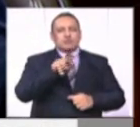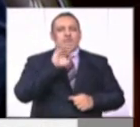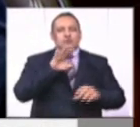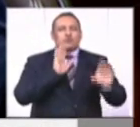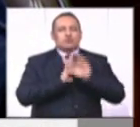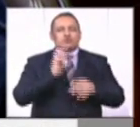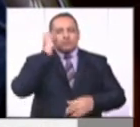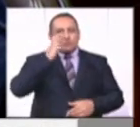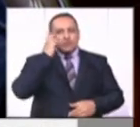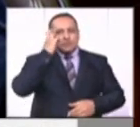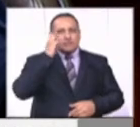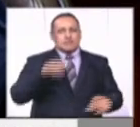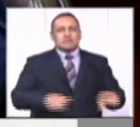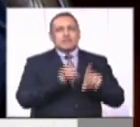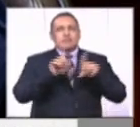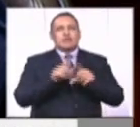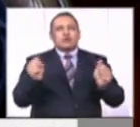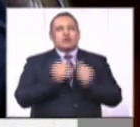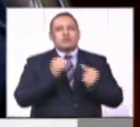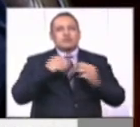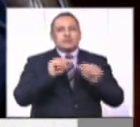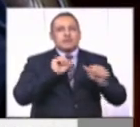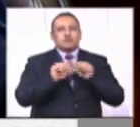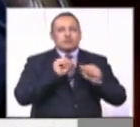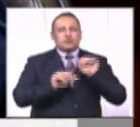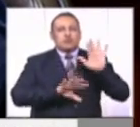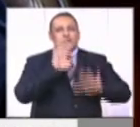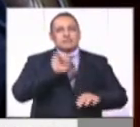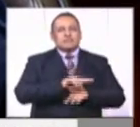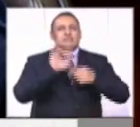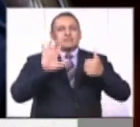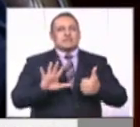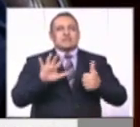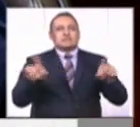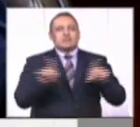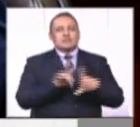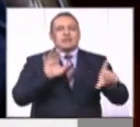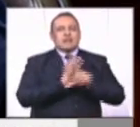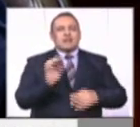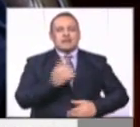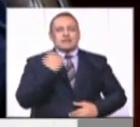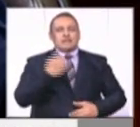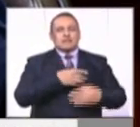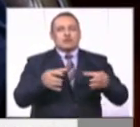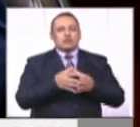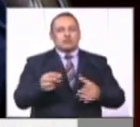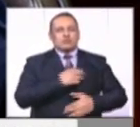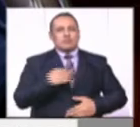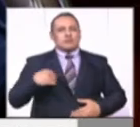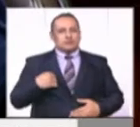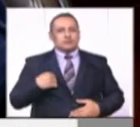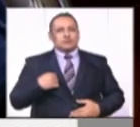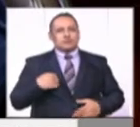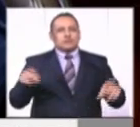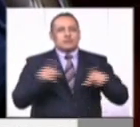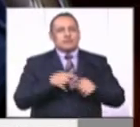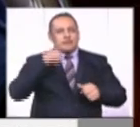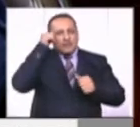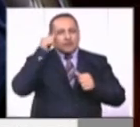la Constitución y de los artículos 15 y 16 de la ley orgánica del poder ejecutivo